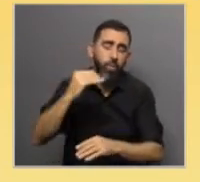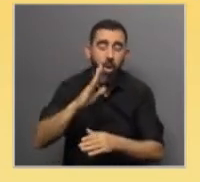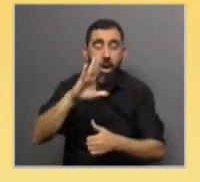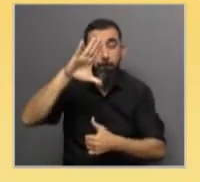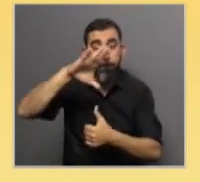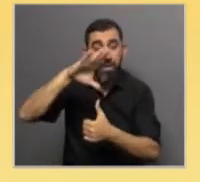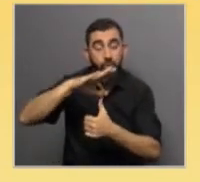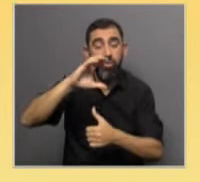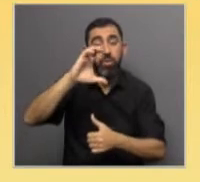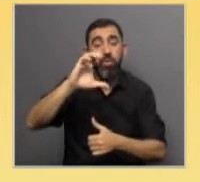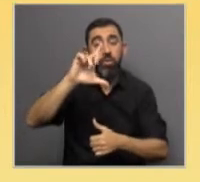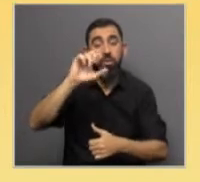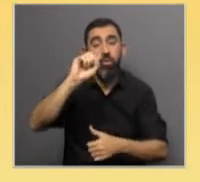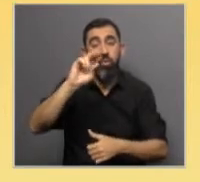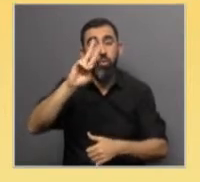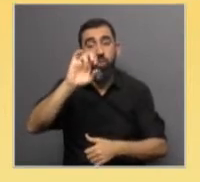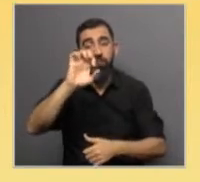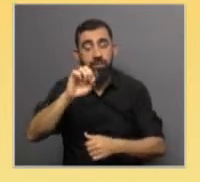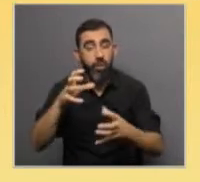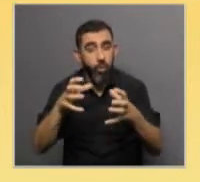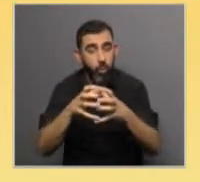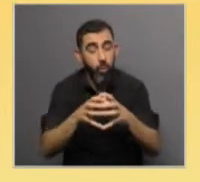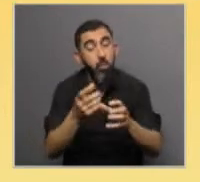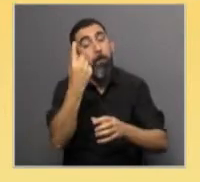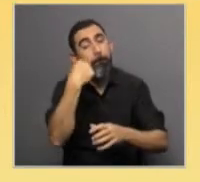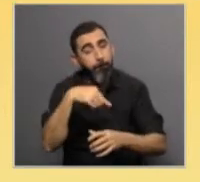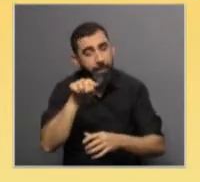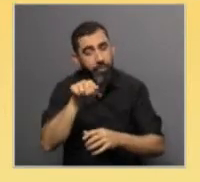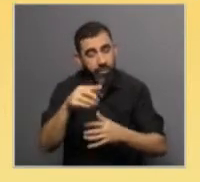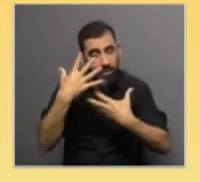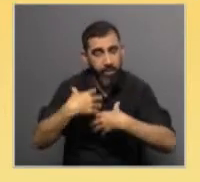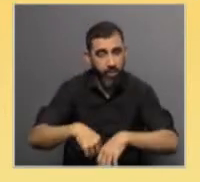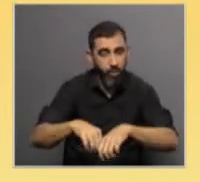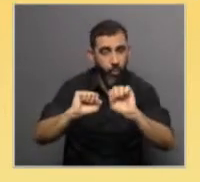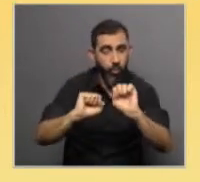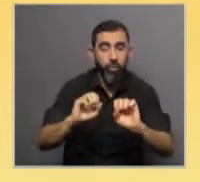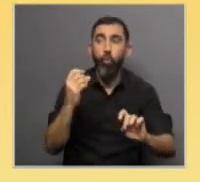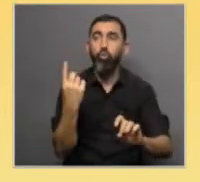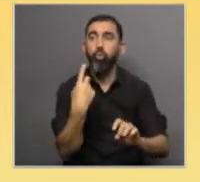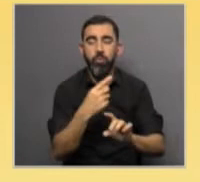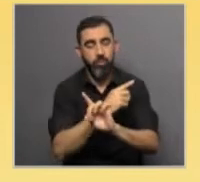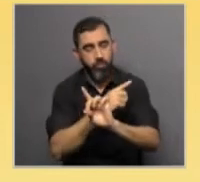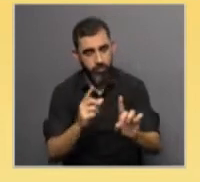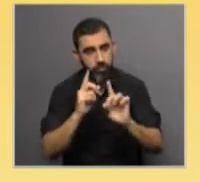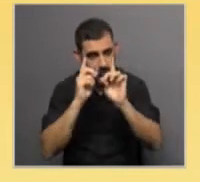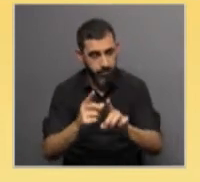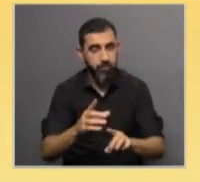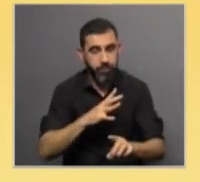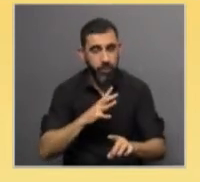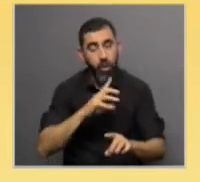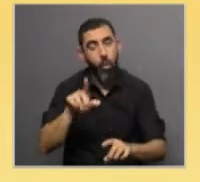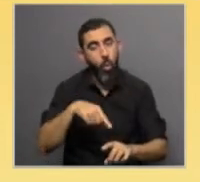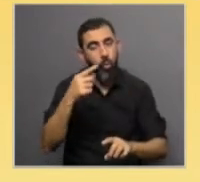conjunto. Sin embargo, quiero destacar que este hallazgo no está solo, ¿no? Hay también